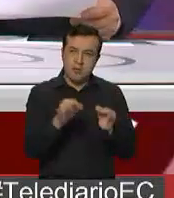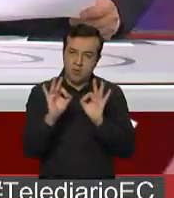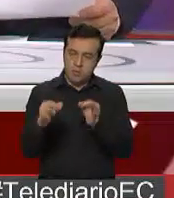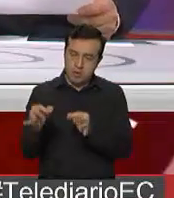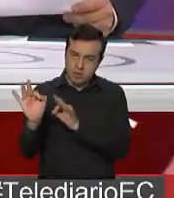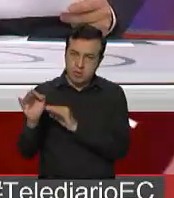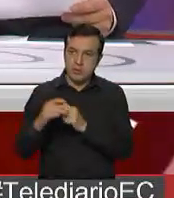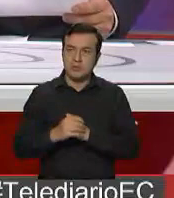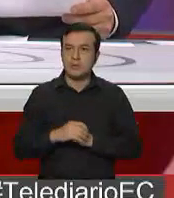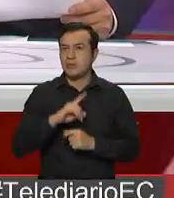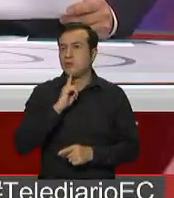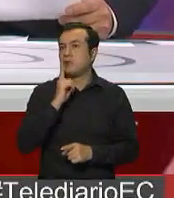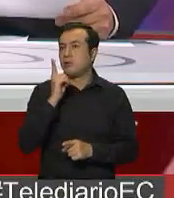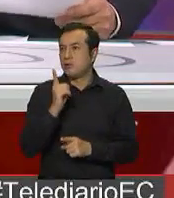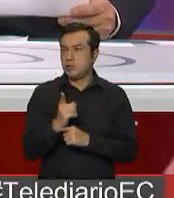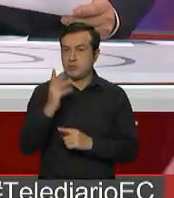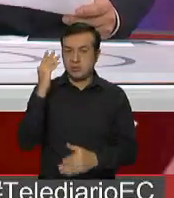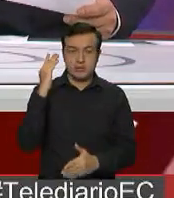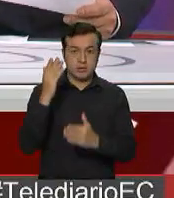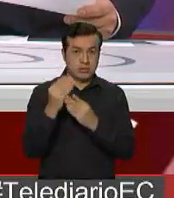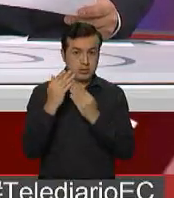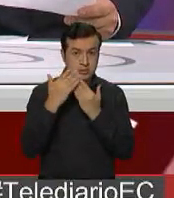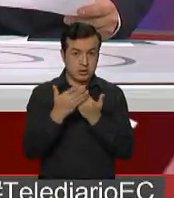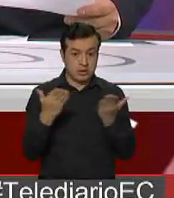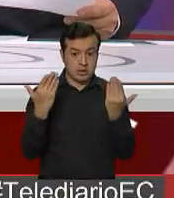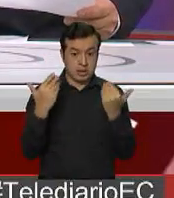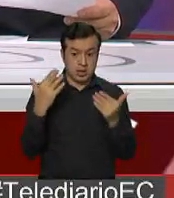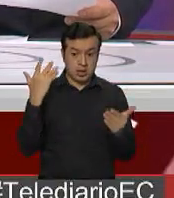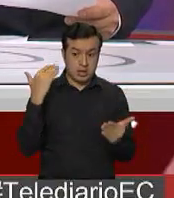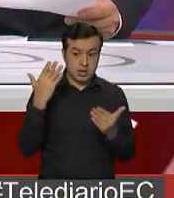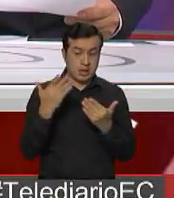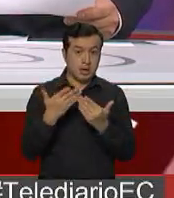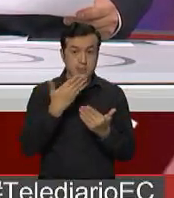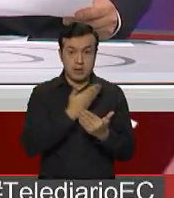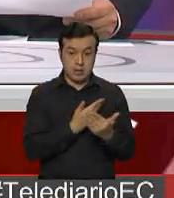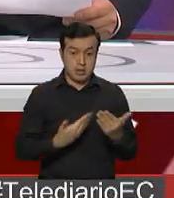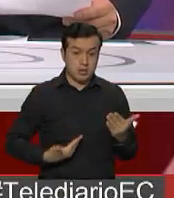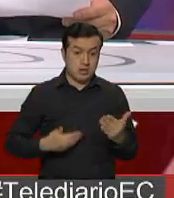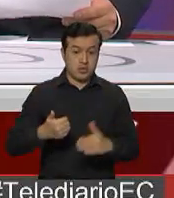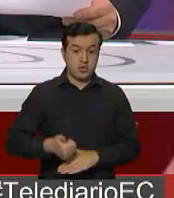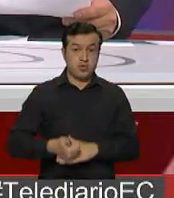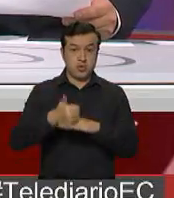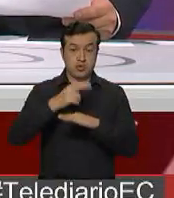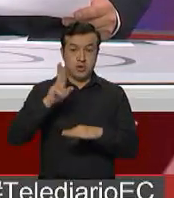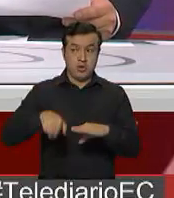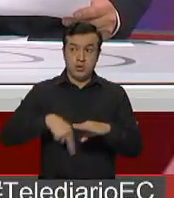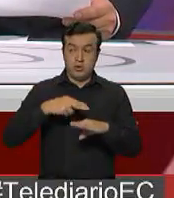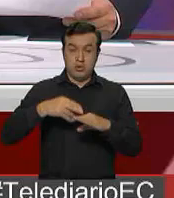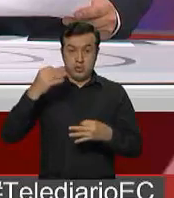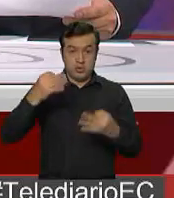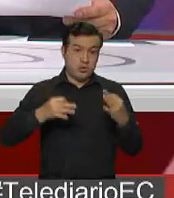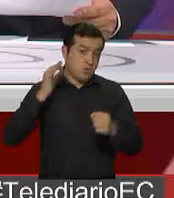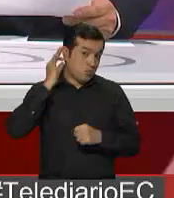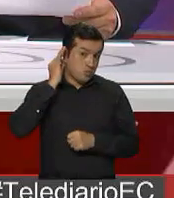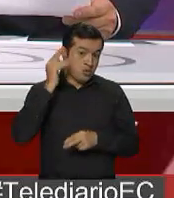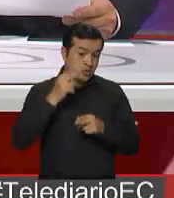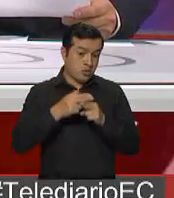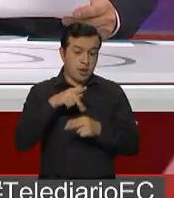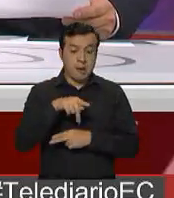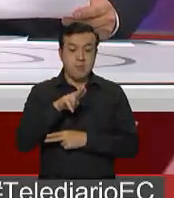De hecho, durante estas últimas horas, durante estos últimos días, la presidenta de la Corte Nacional de Justicia, la doctora Paulina